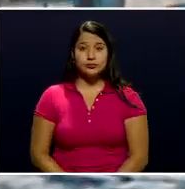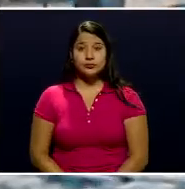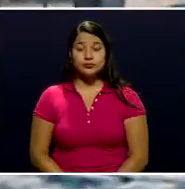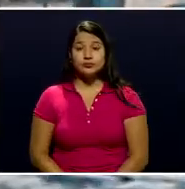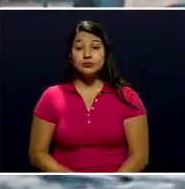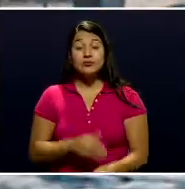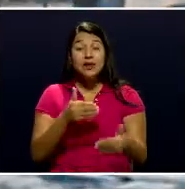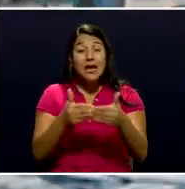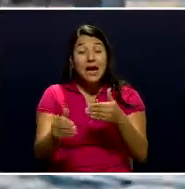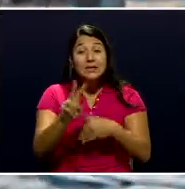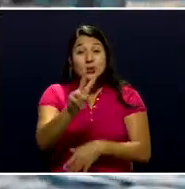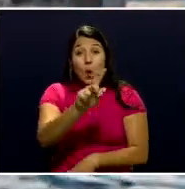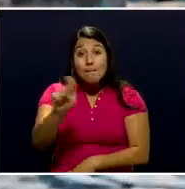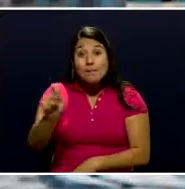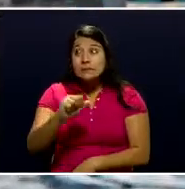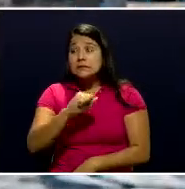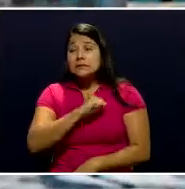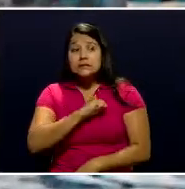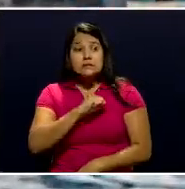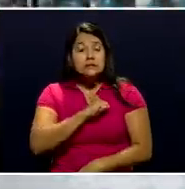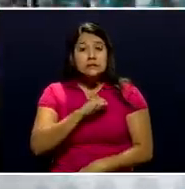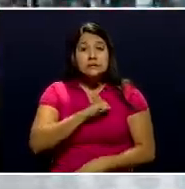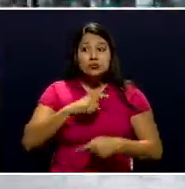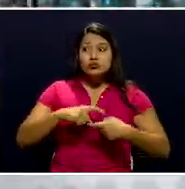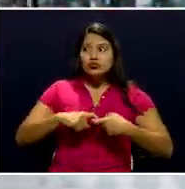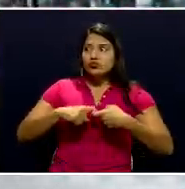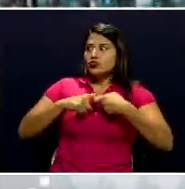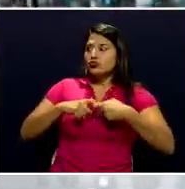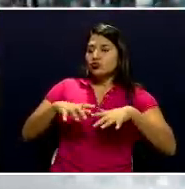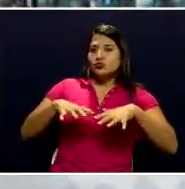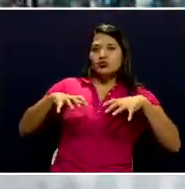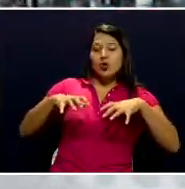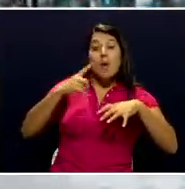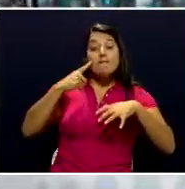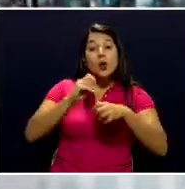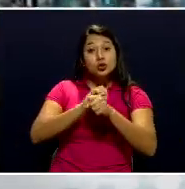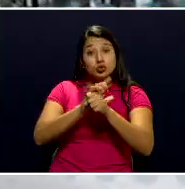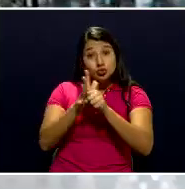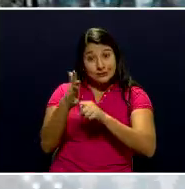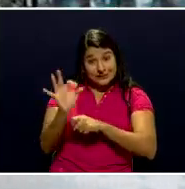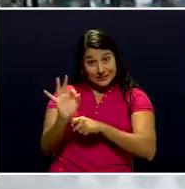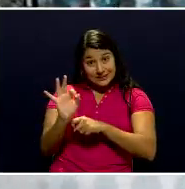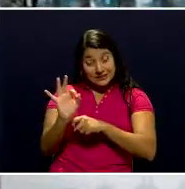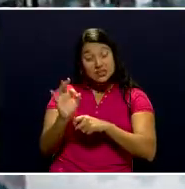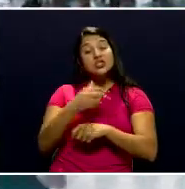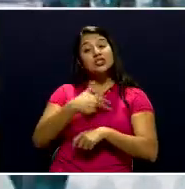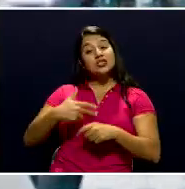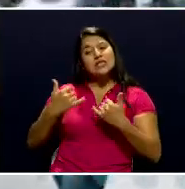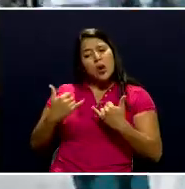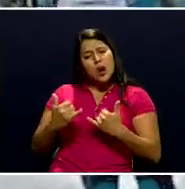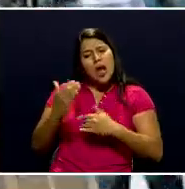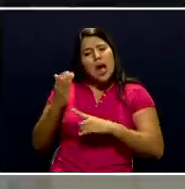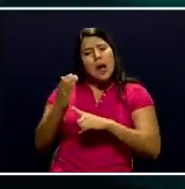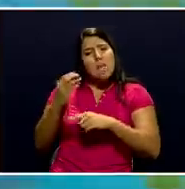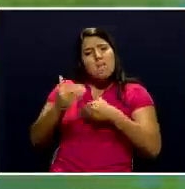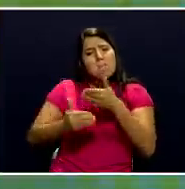Tras casi 2 meses de pánico y paralización por el coronavirus, China trata de volver a la normalidad poco a